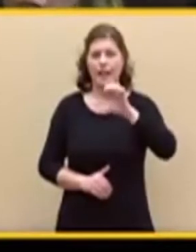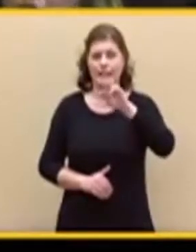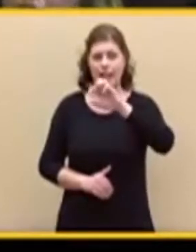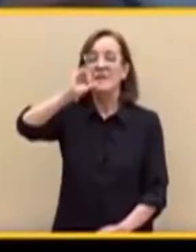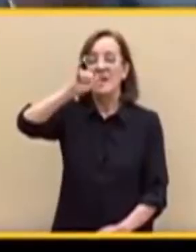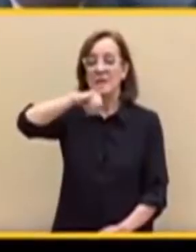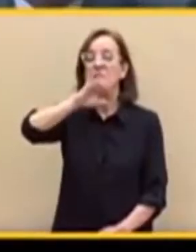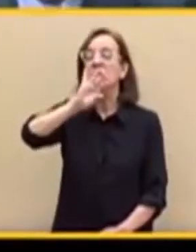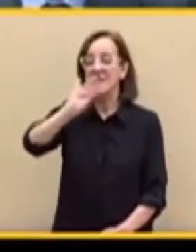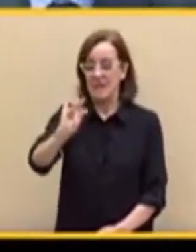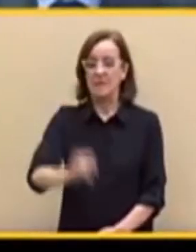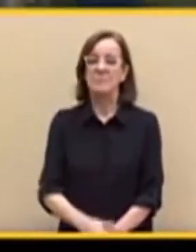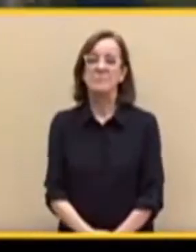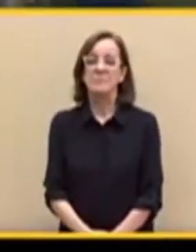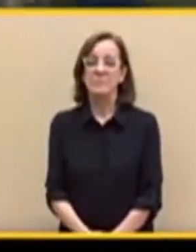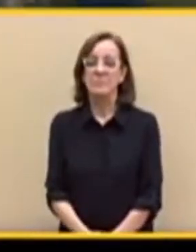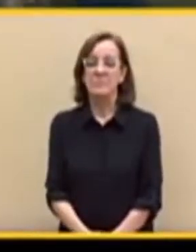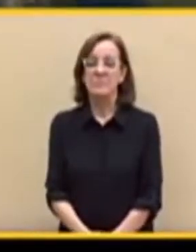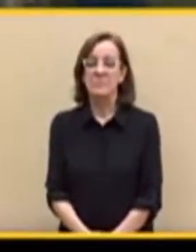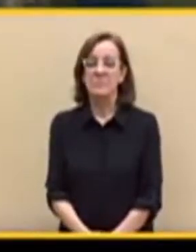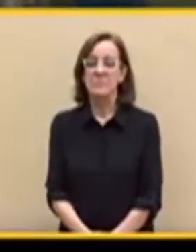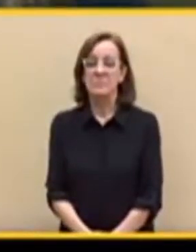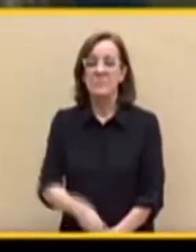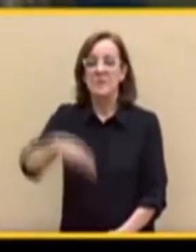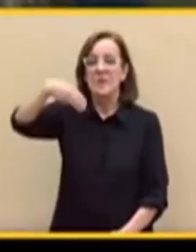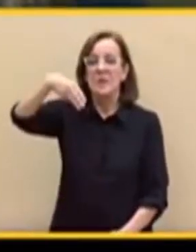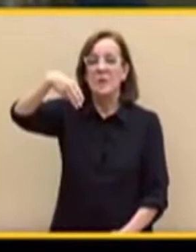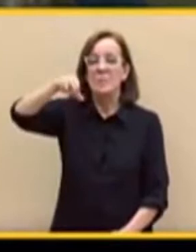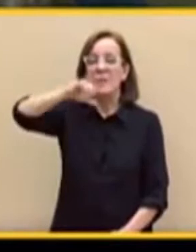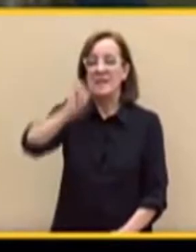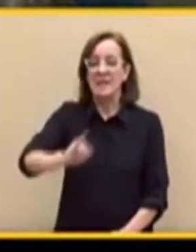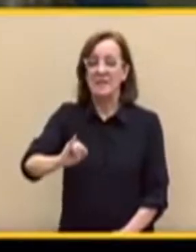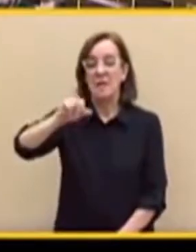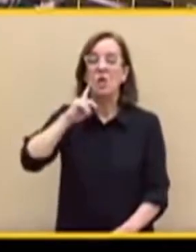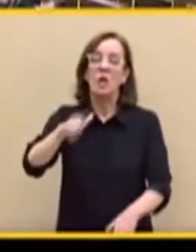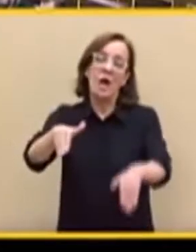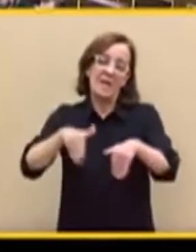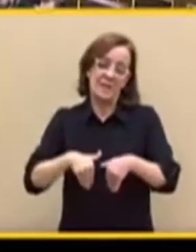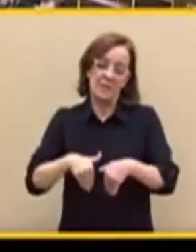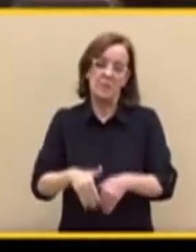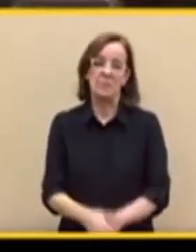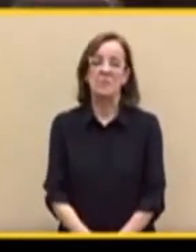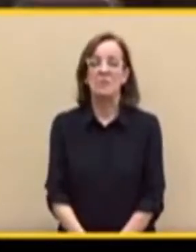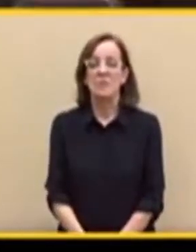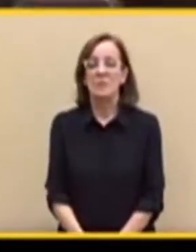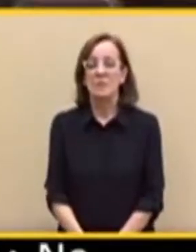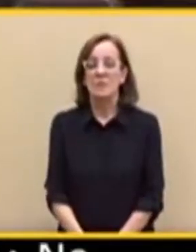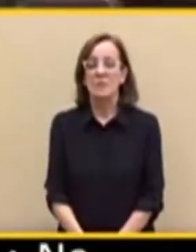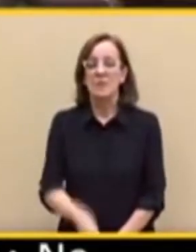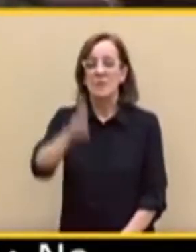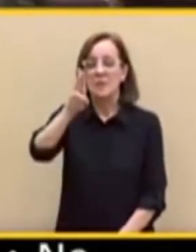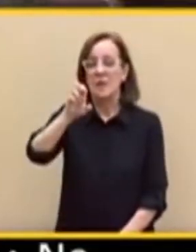No. María Luz Martínez Seijo. No. No. María Mercè Perea y